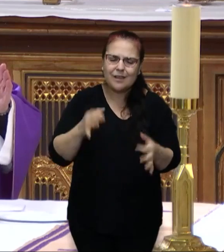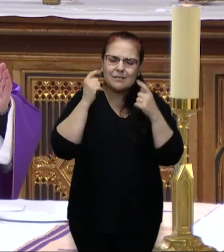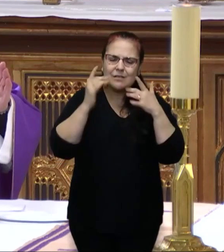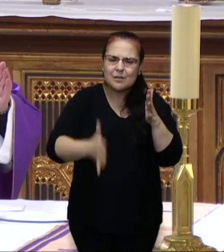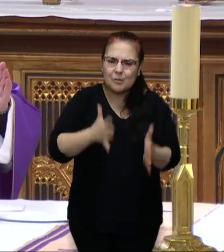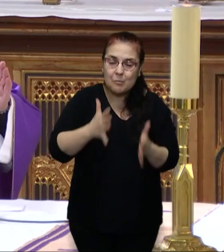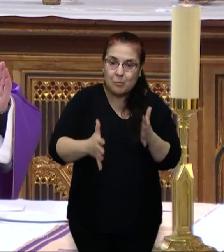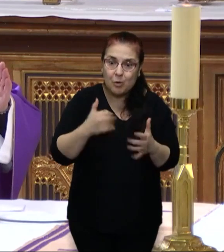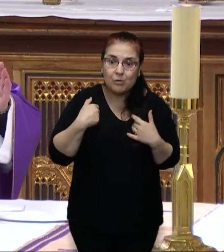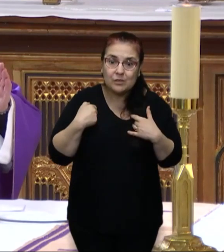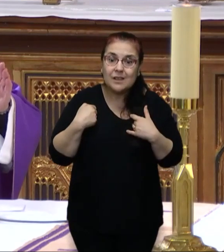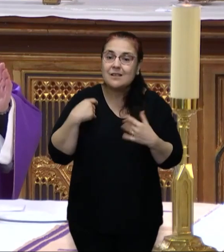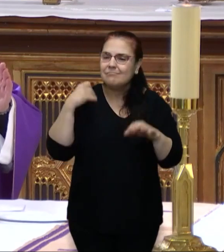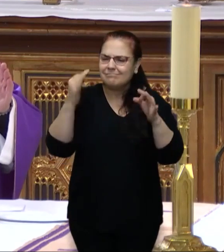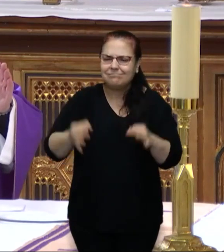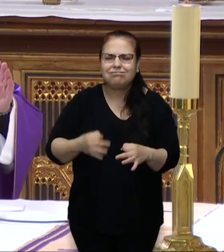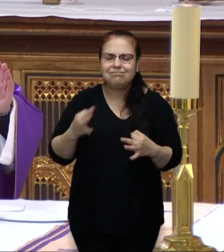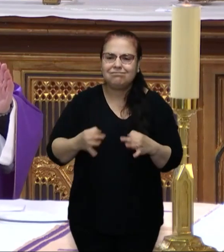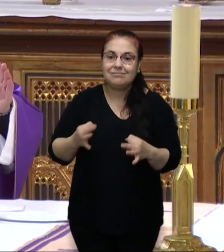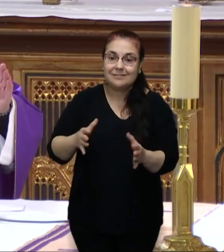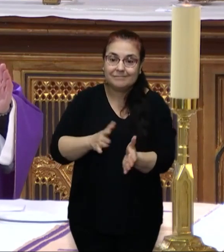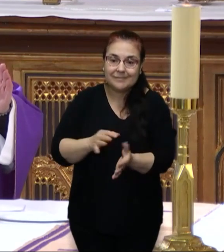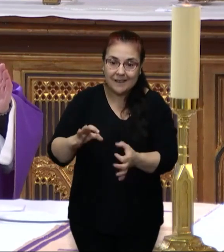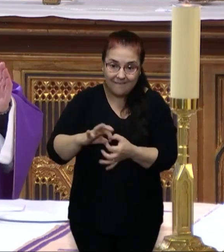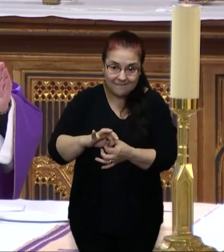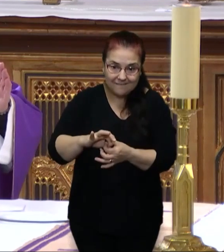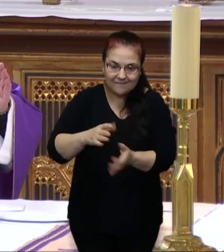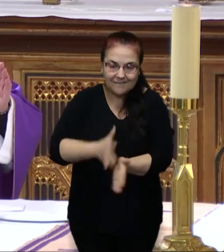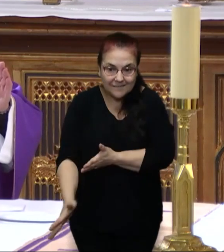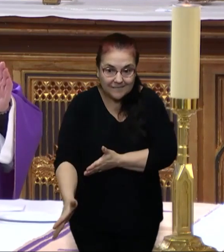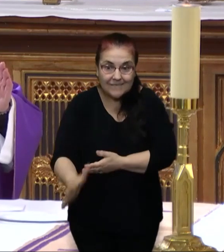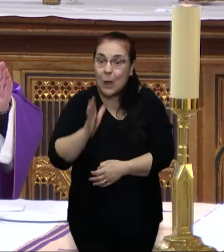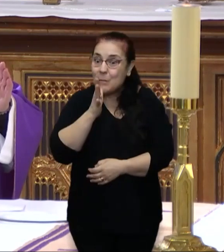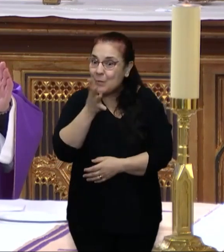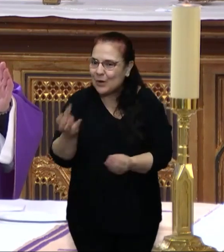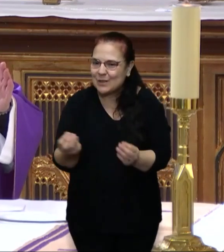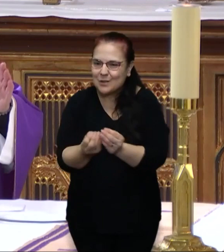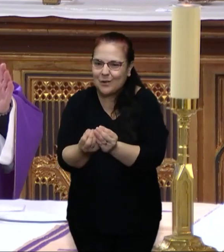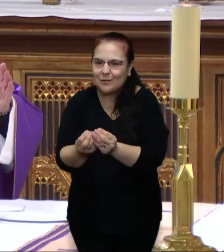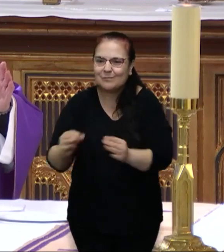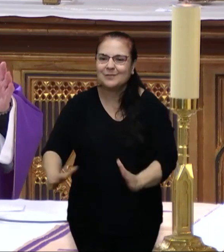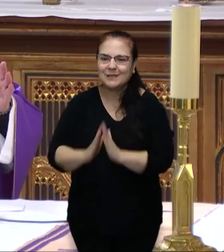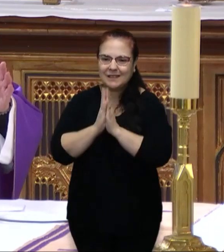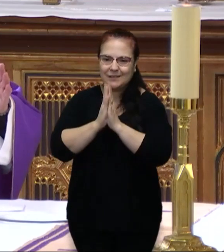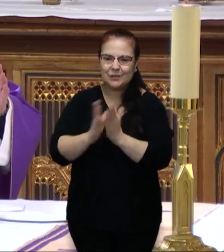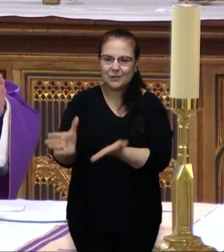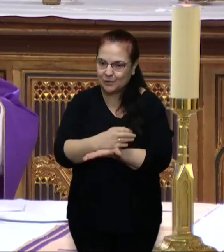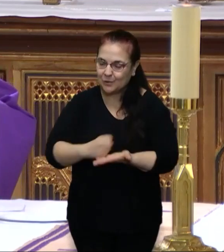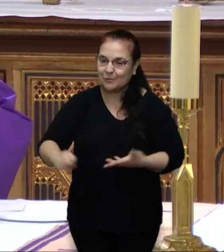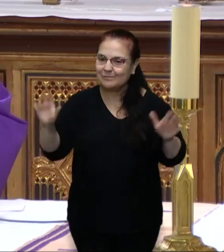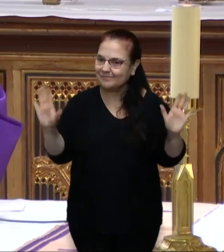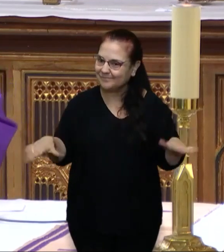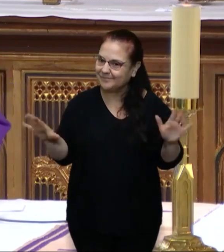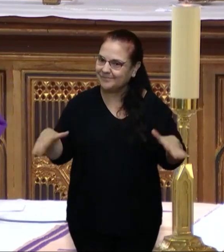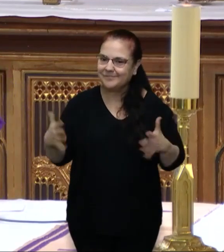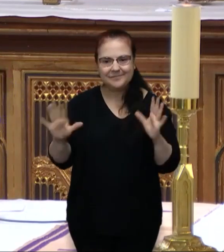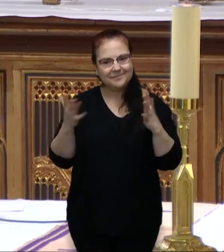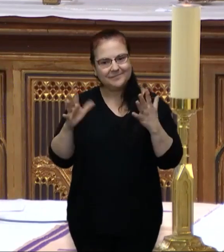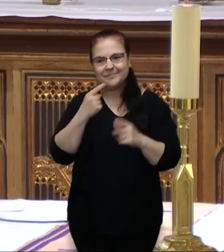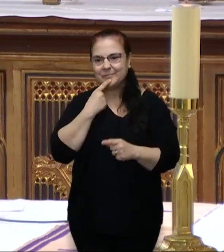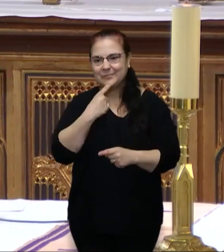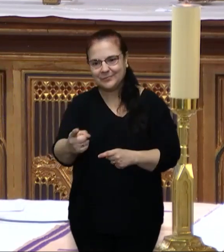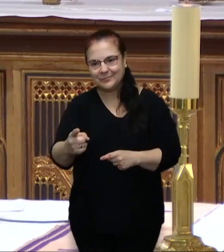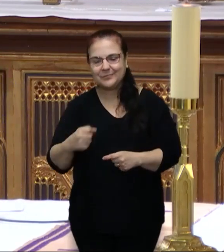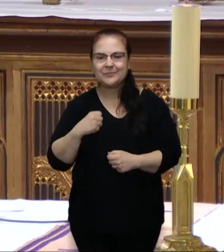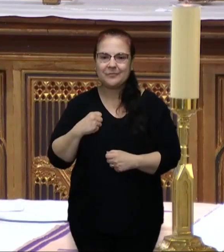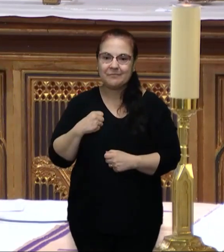dejen sobre todo de adherirse a las eternas. Por eso, con los santos y con todos los ángeles, te alabamos diciendo